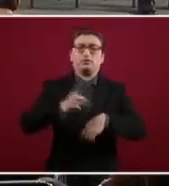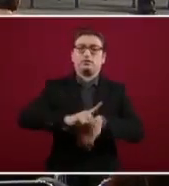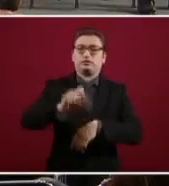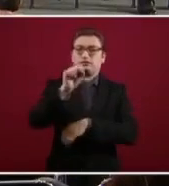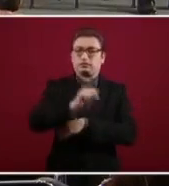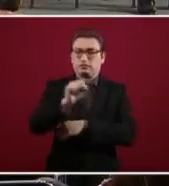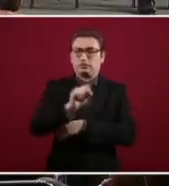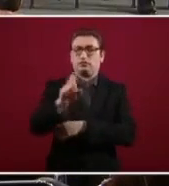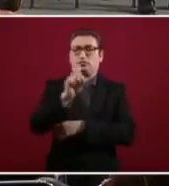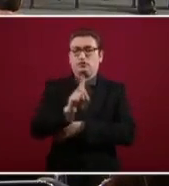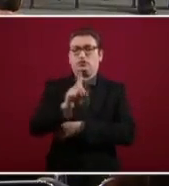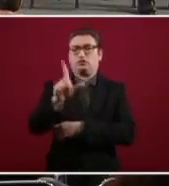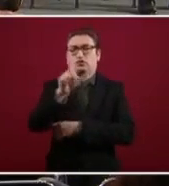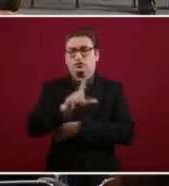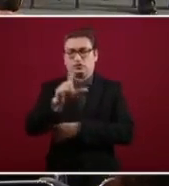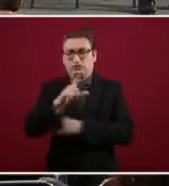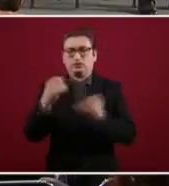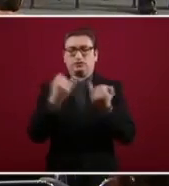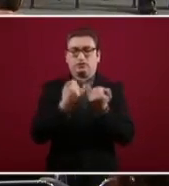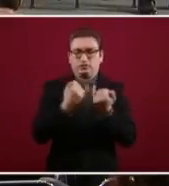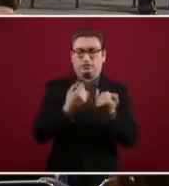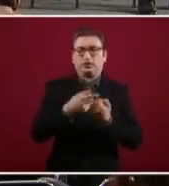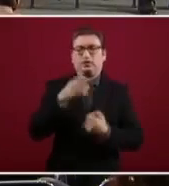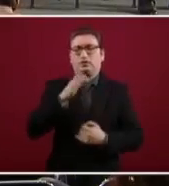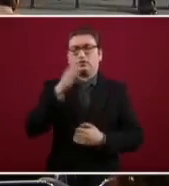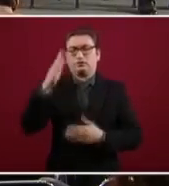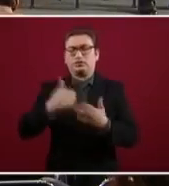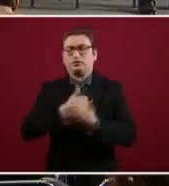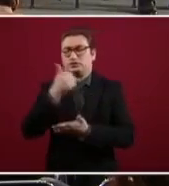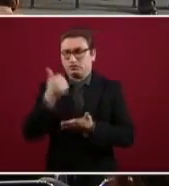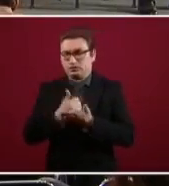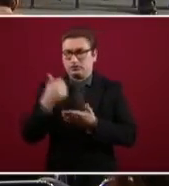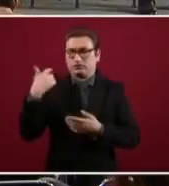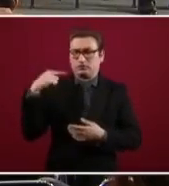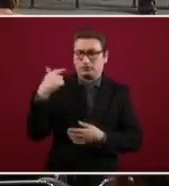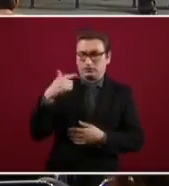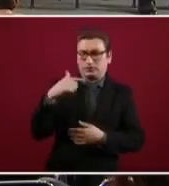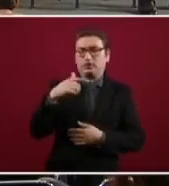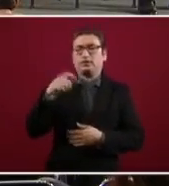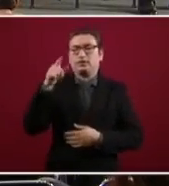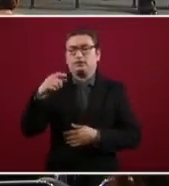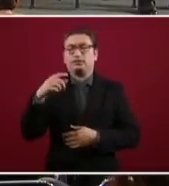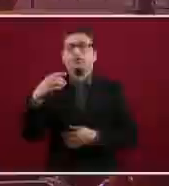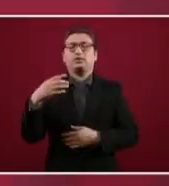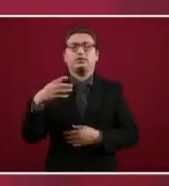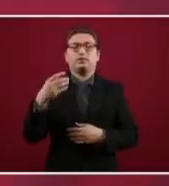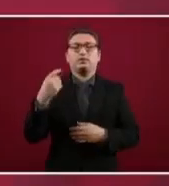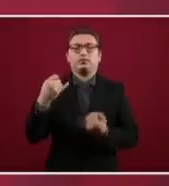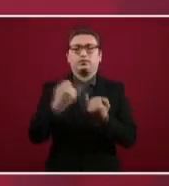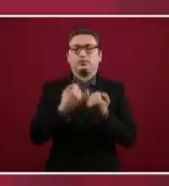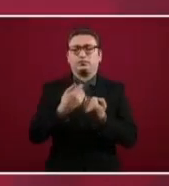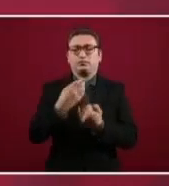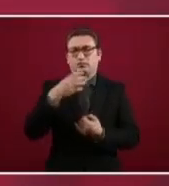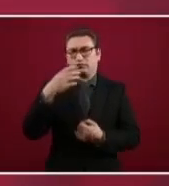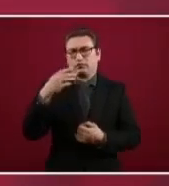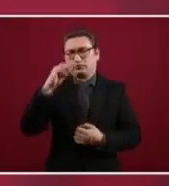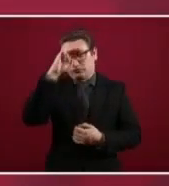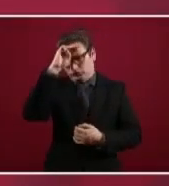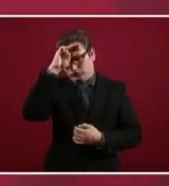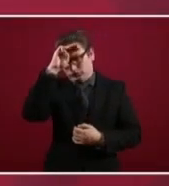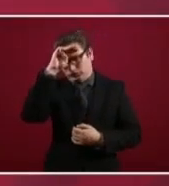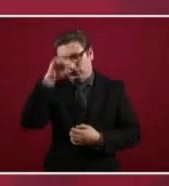y lunes en las ciudades de mérida guadalajara y monterrey estaremos realizando visitas